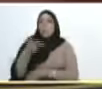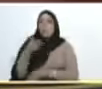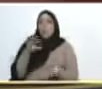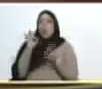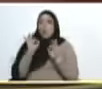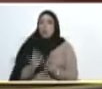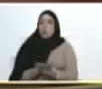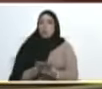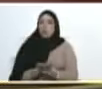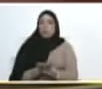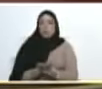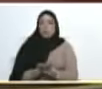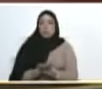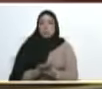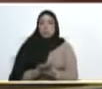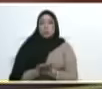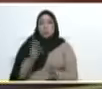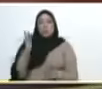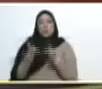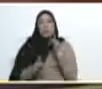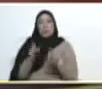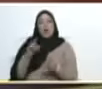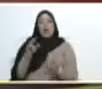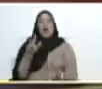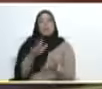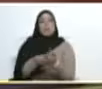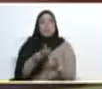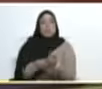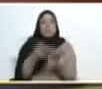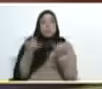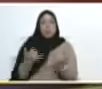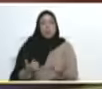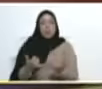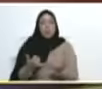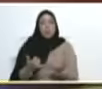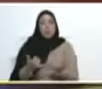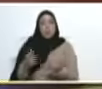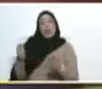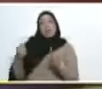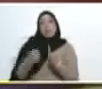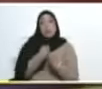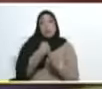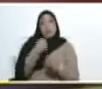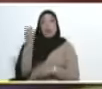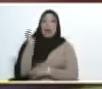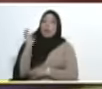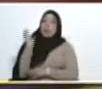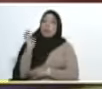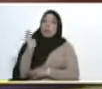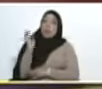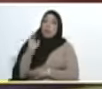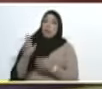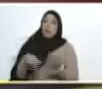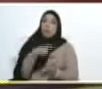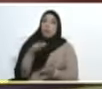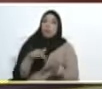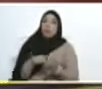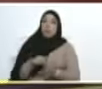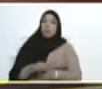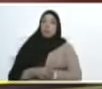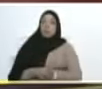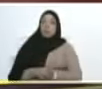fuerte para que fuera aprobado, como en efecto fue sancionada por la Asamblea Nacional el